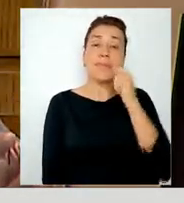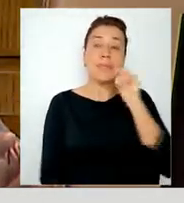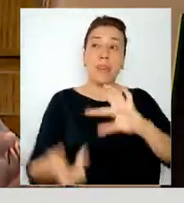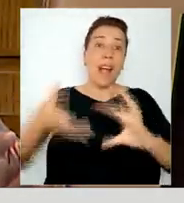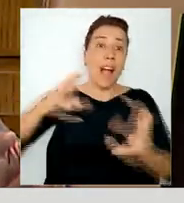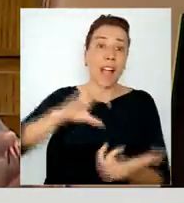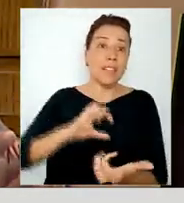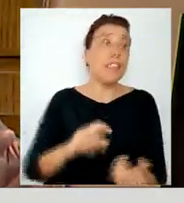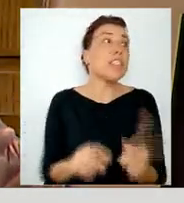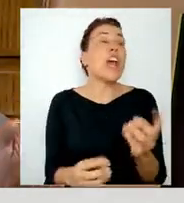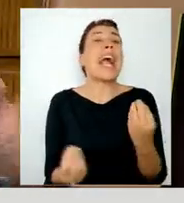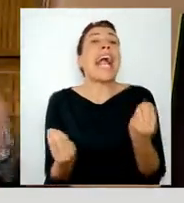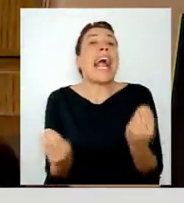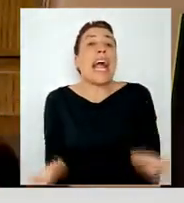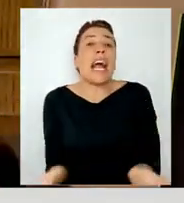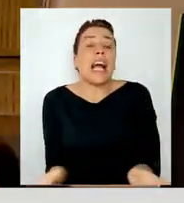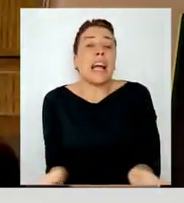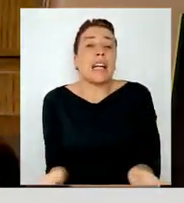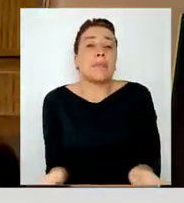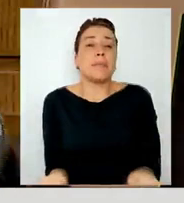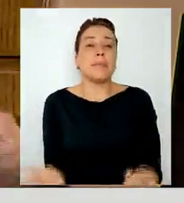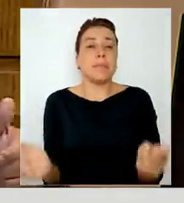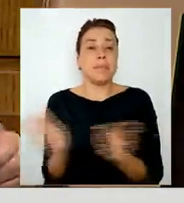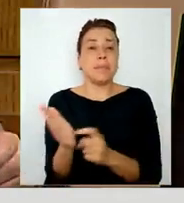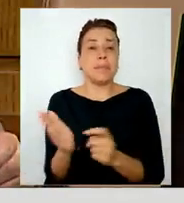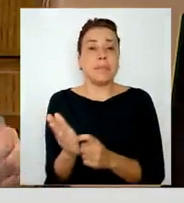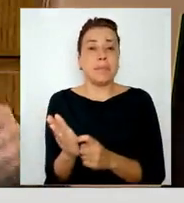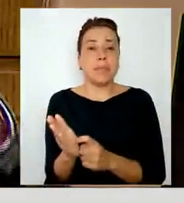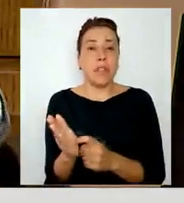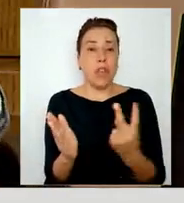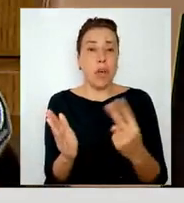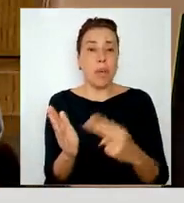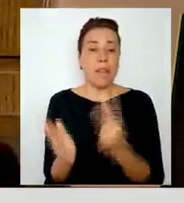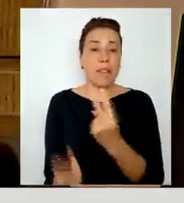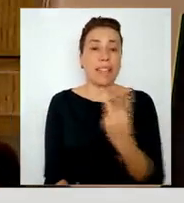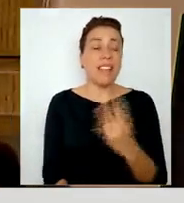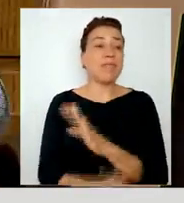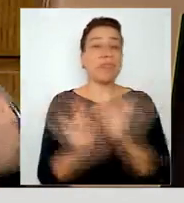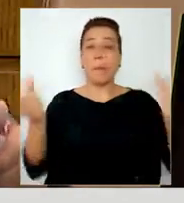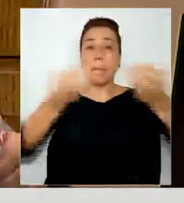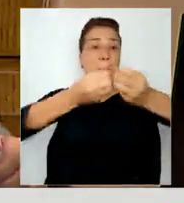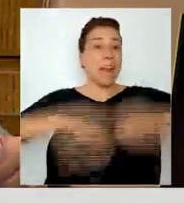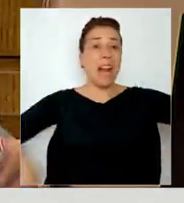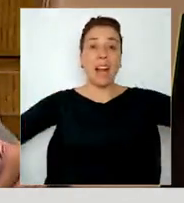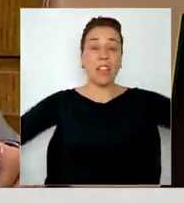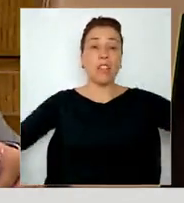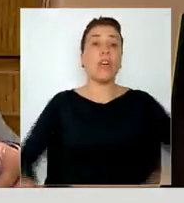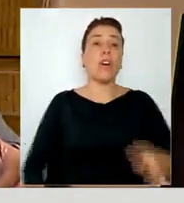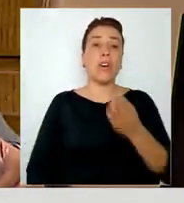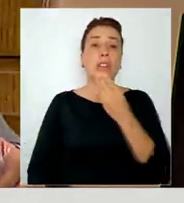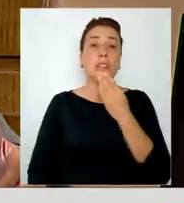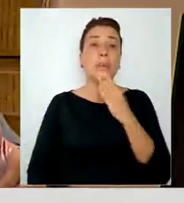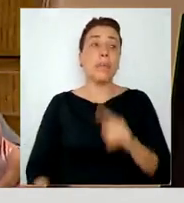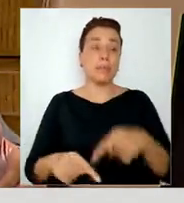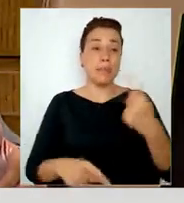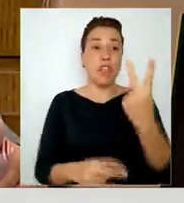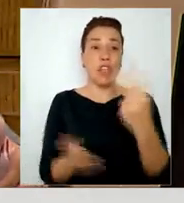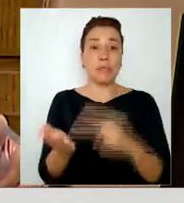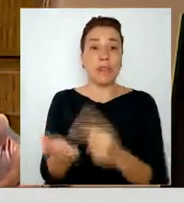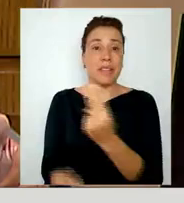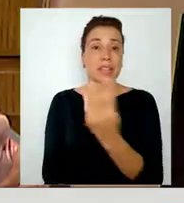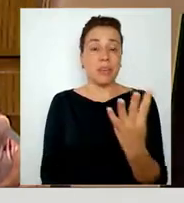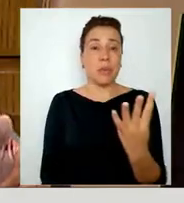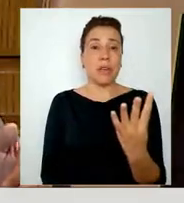la producción del 2023 está perdida y parte importante de 2024 está en un riesgo